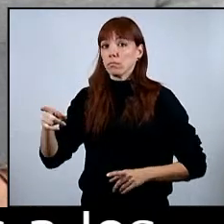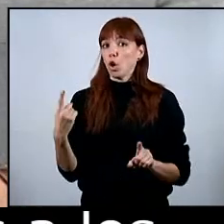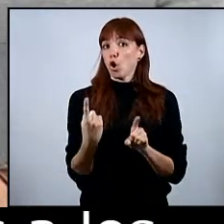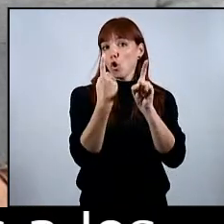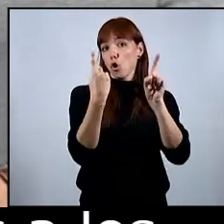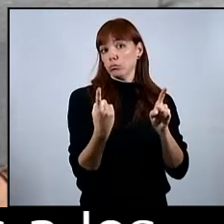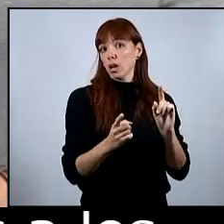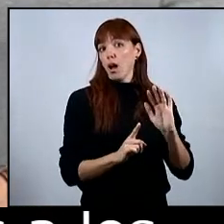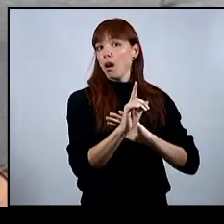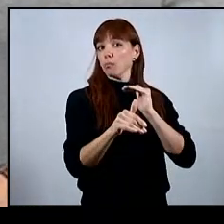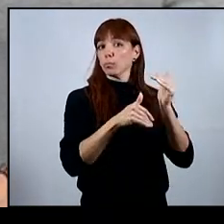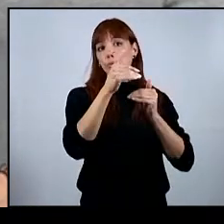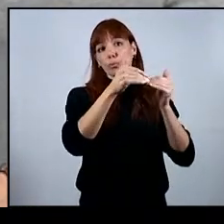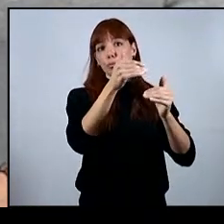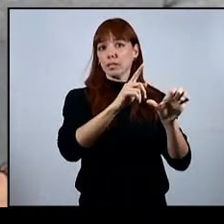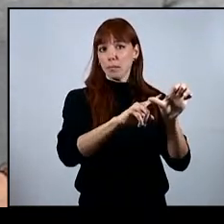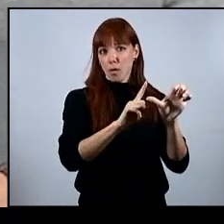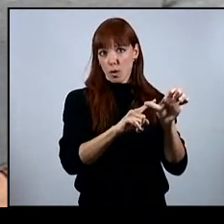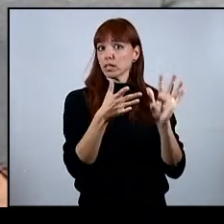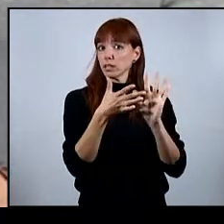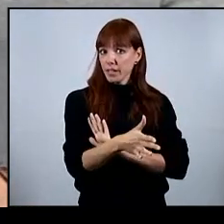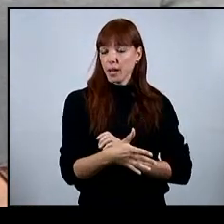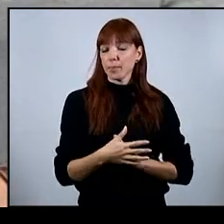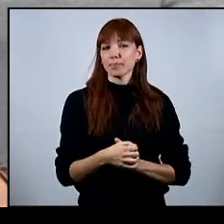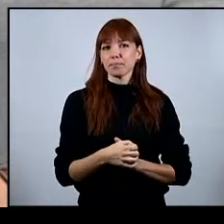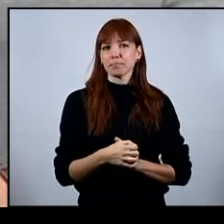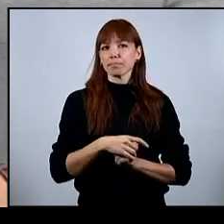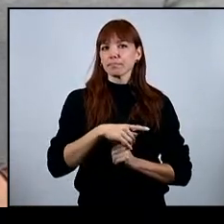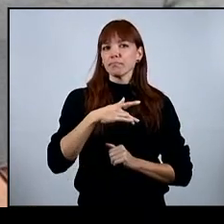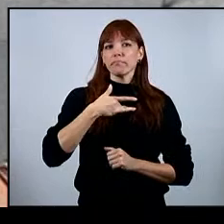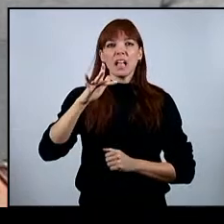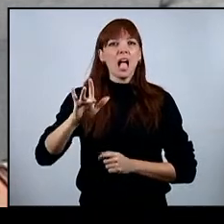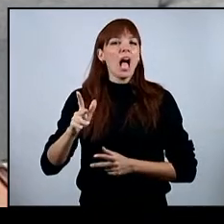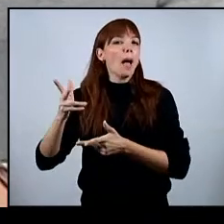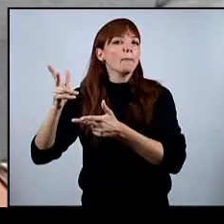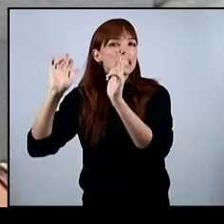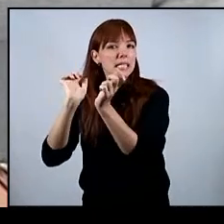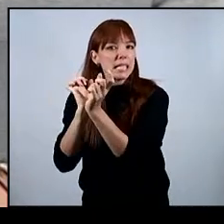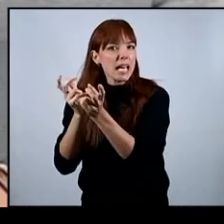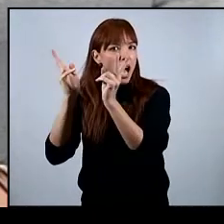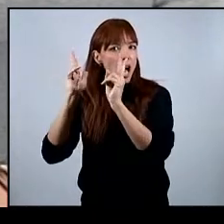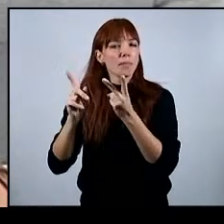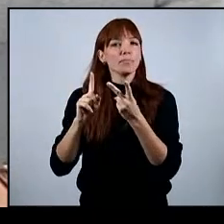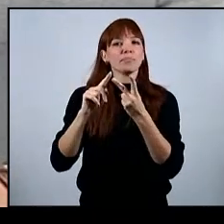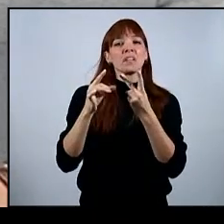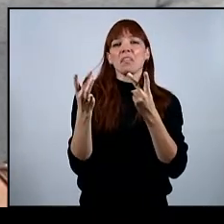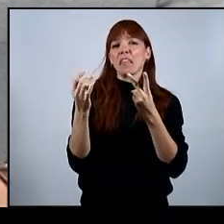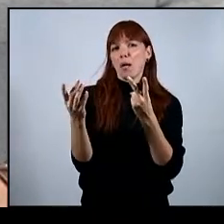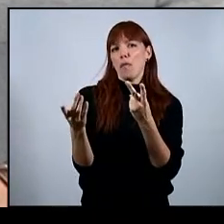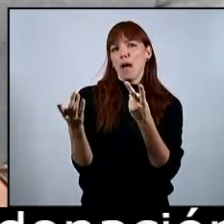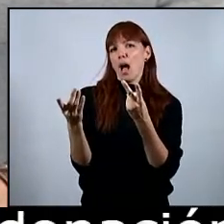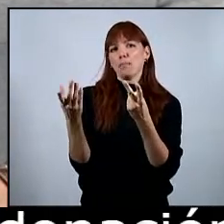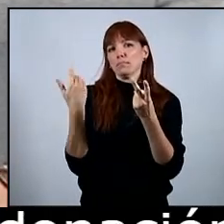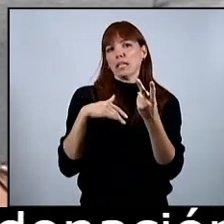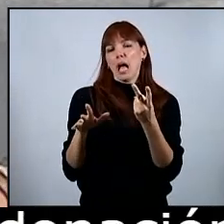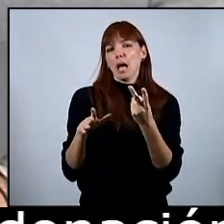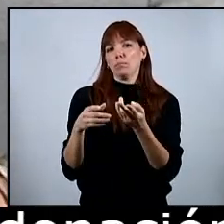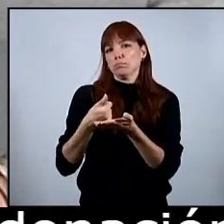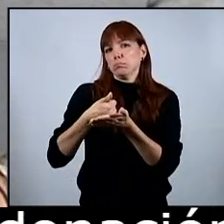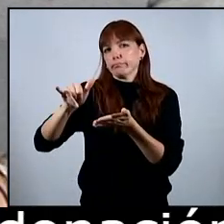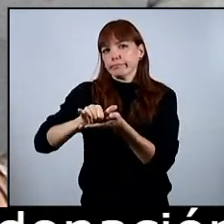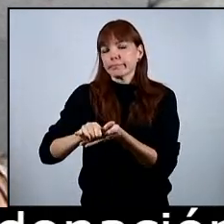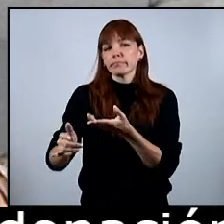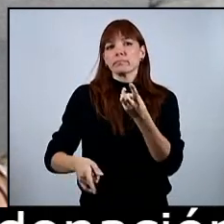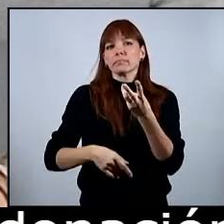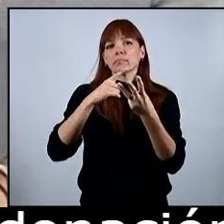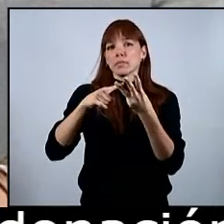Extremadura. La amnistía, la autodeterminación, la condonación de la deuda son inaceptables e injustificables